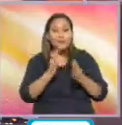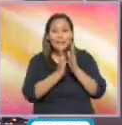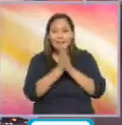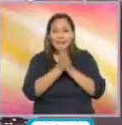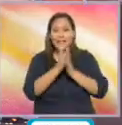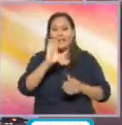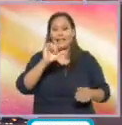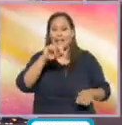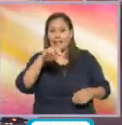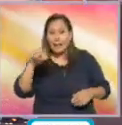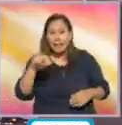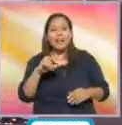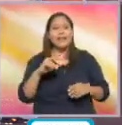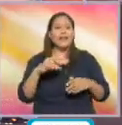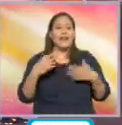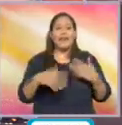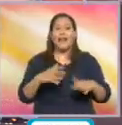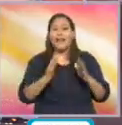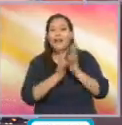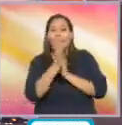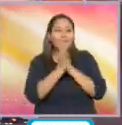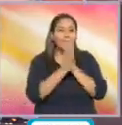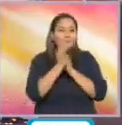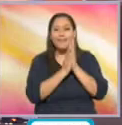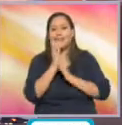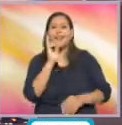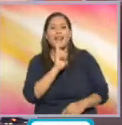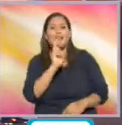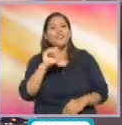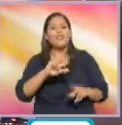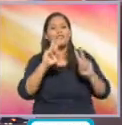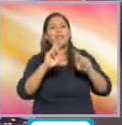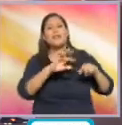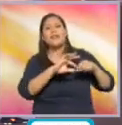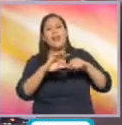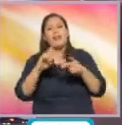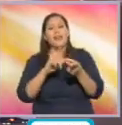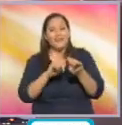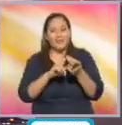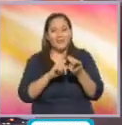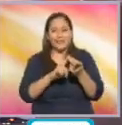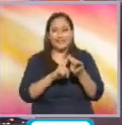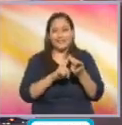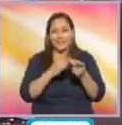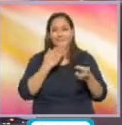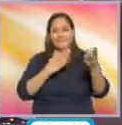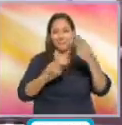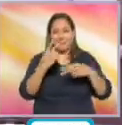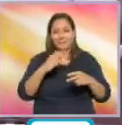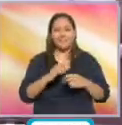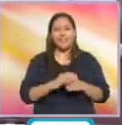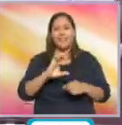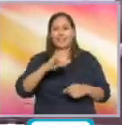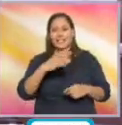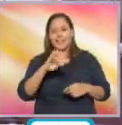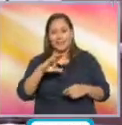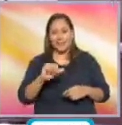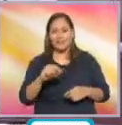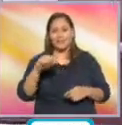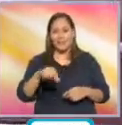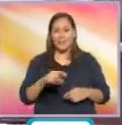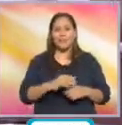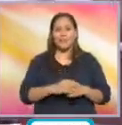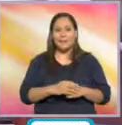somos Cannes y estamos todos así como, Oye. cuéntame, ¿de qué vamos a hablar? Está padre, está padre lo que más. Bienvenido, Chema. Buenos días. Pues bien, aquí, no,